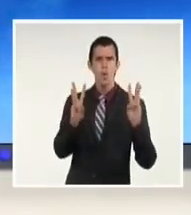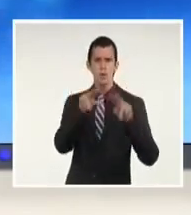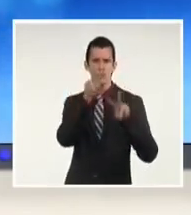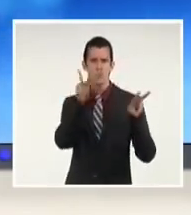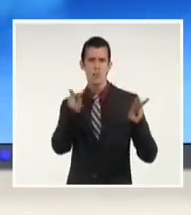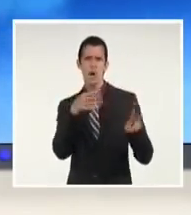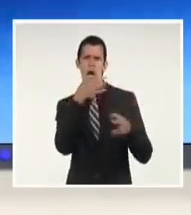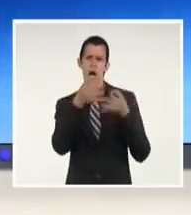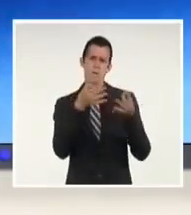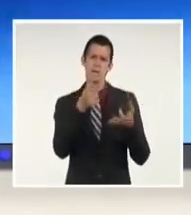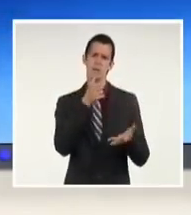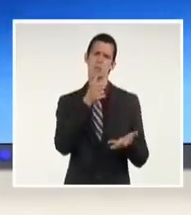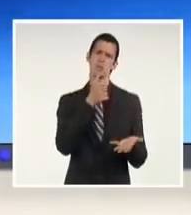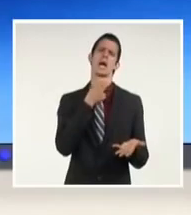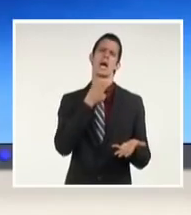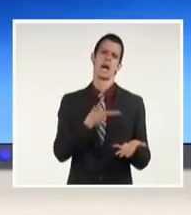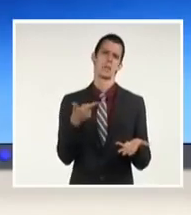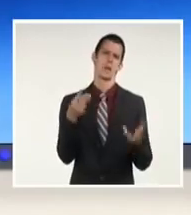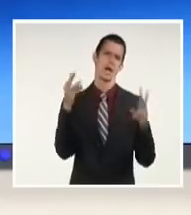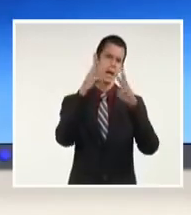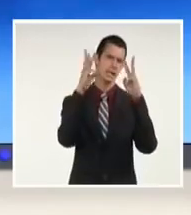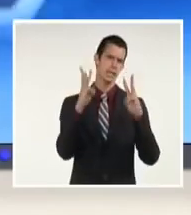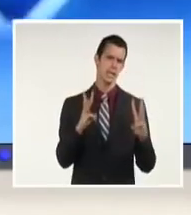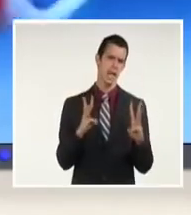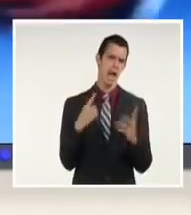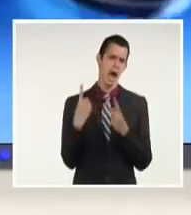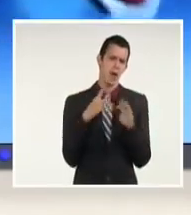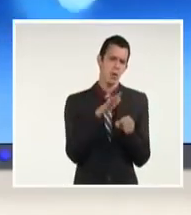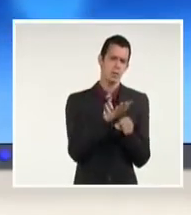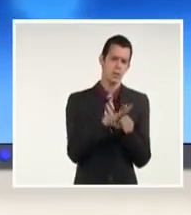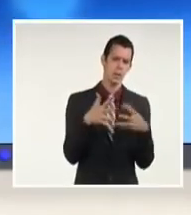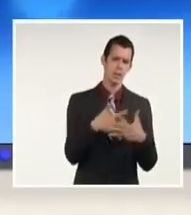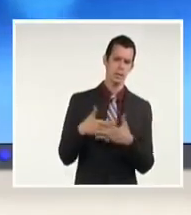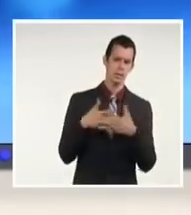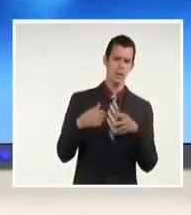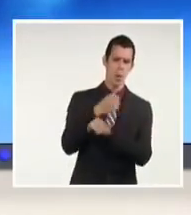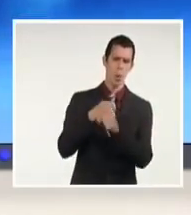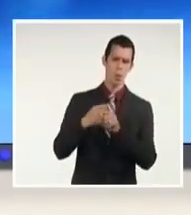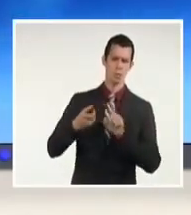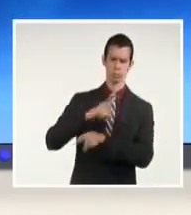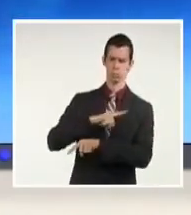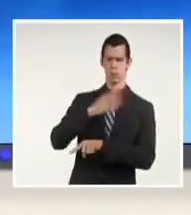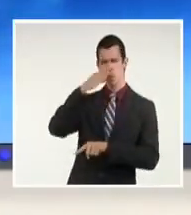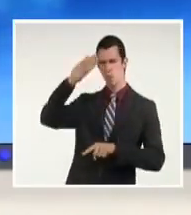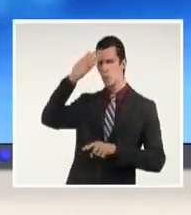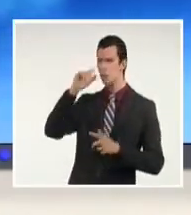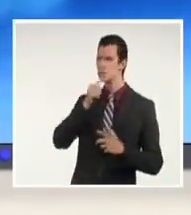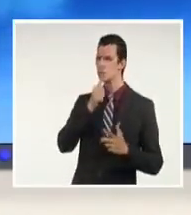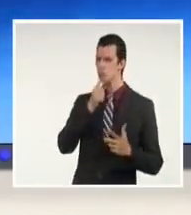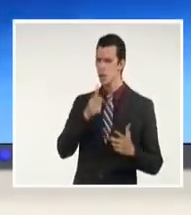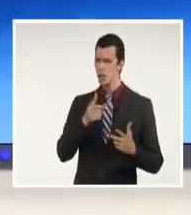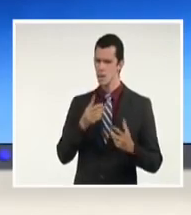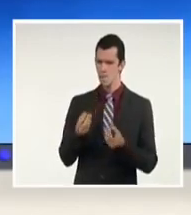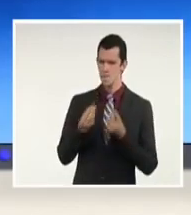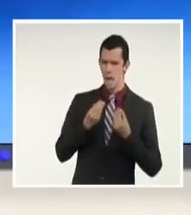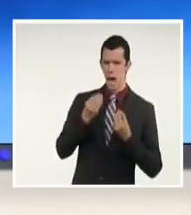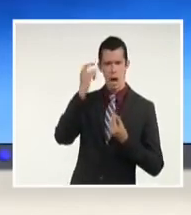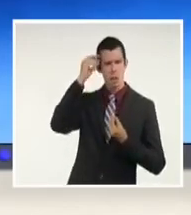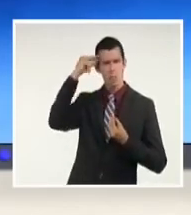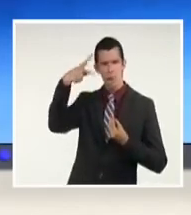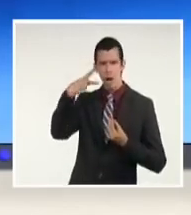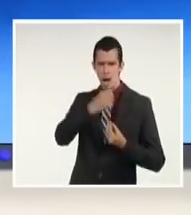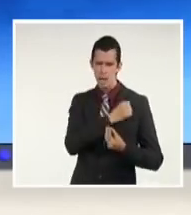parte de las campañas que desde Estados Unidos se gestan para provocar desestabilización en nuestro país y movilizar a la opinión pública internacional en contra del